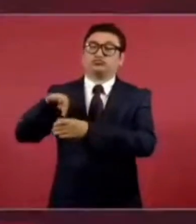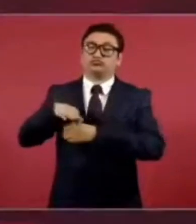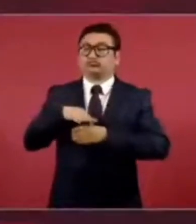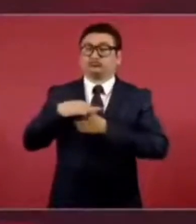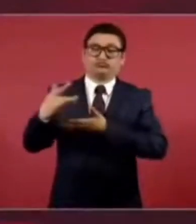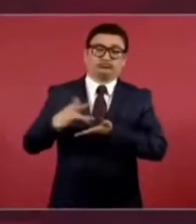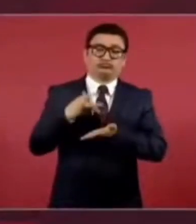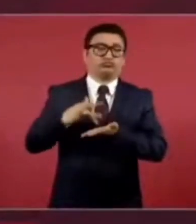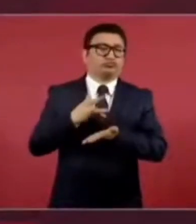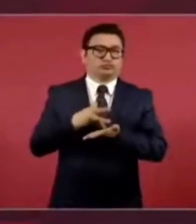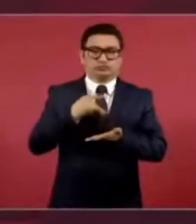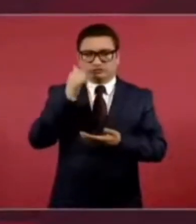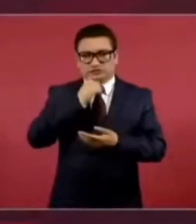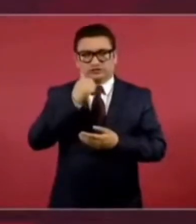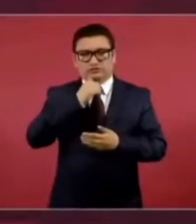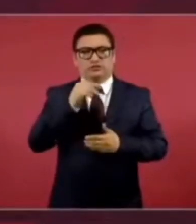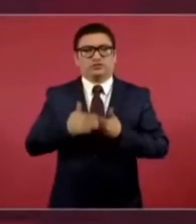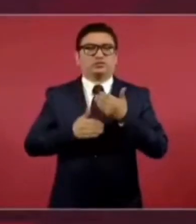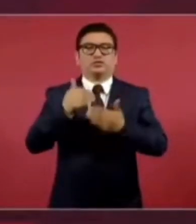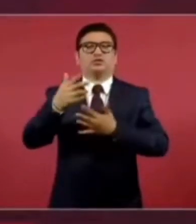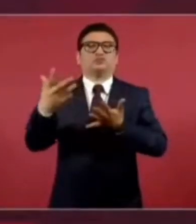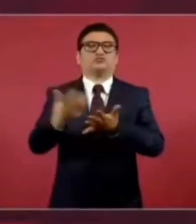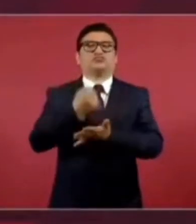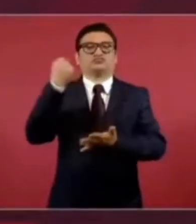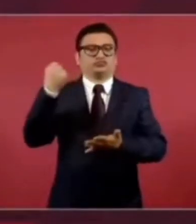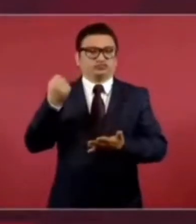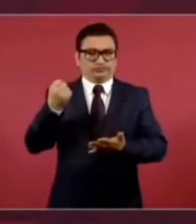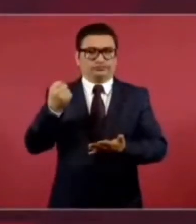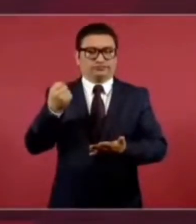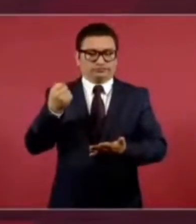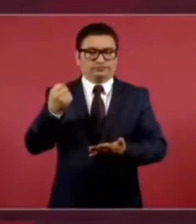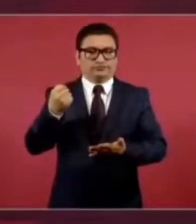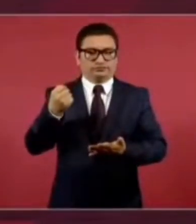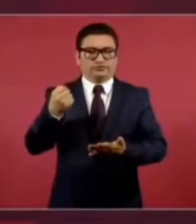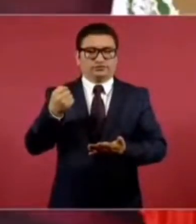y nos llevan al triunfo, aunque